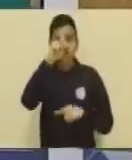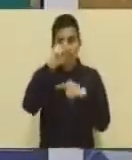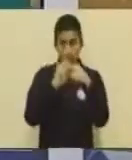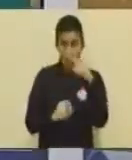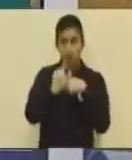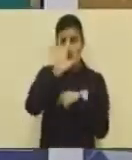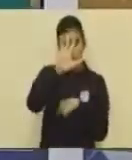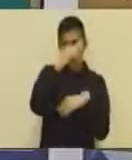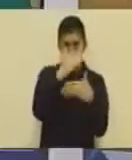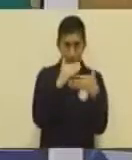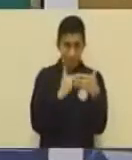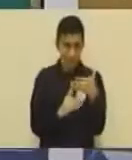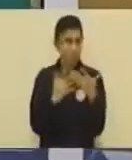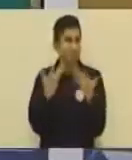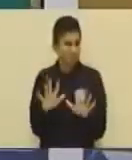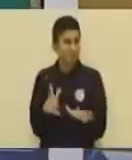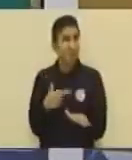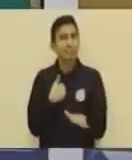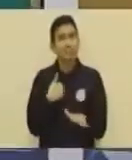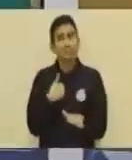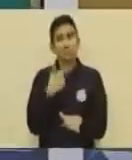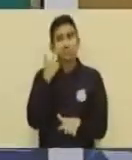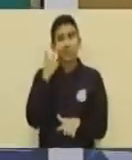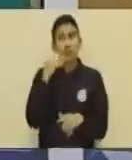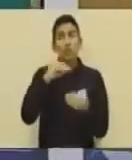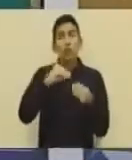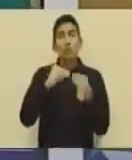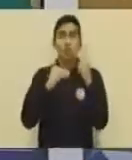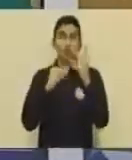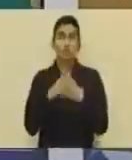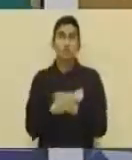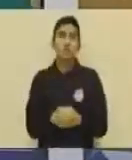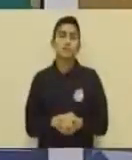datos, porque nuestro tirador 2 también hizo 5 tiros.